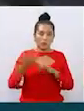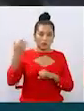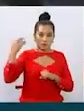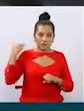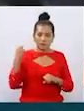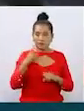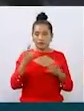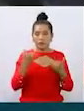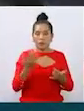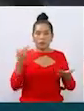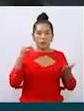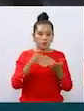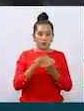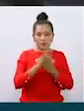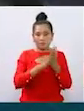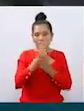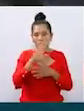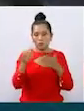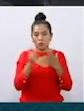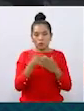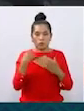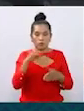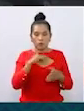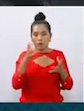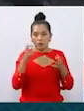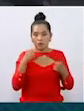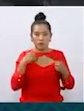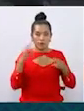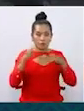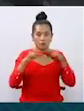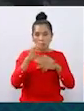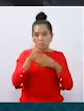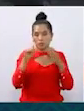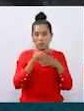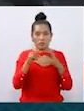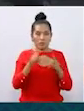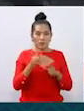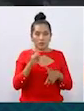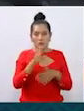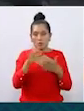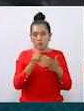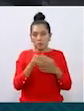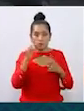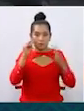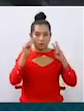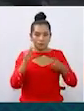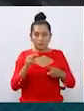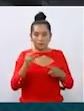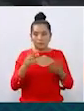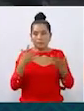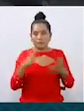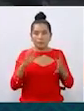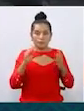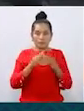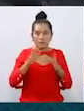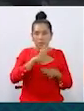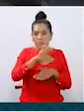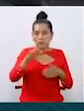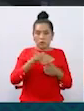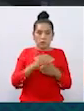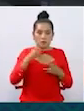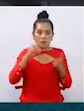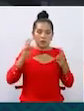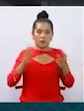sentido, una vez más, convocamos a la unidad de todas las organizaciones matrices que podamos mostrar la unidad. Y asimismo,